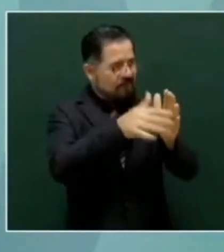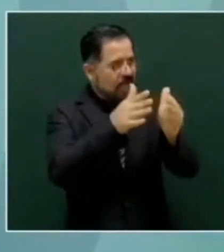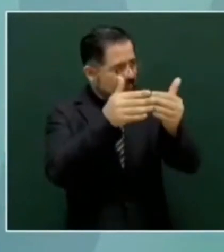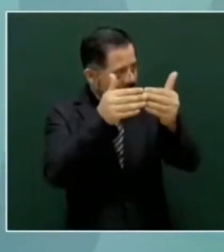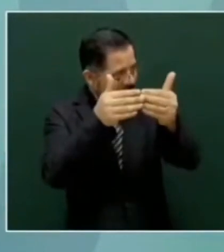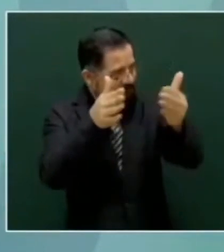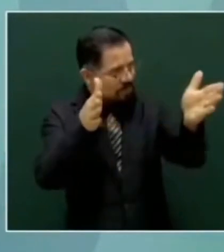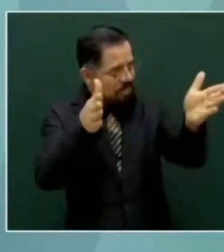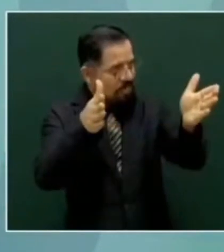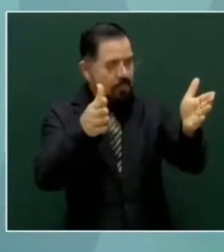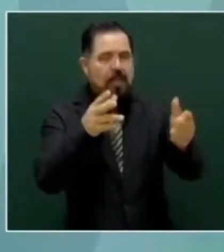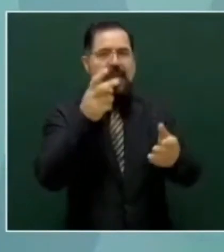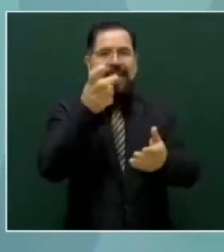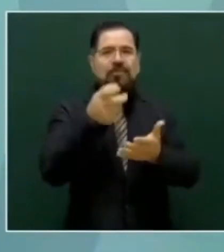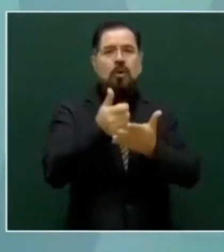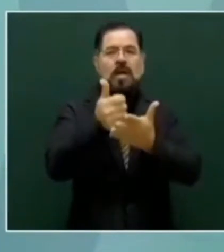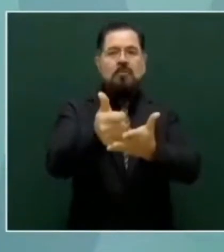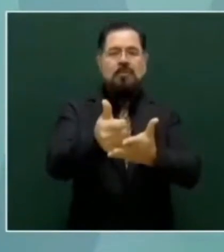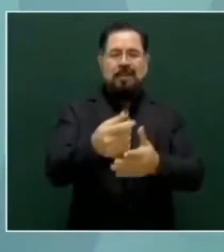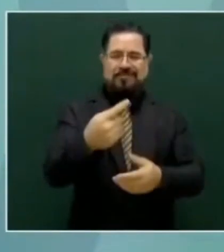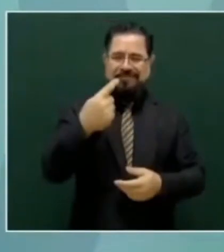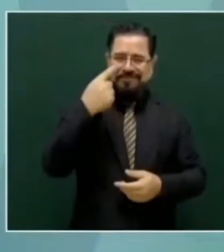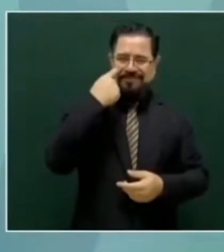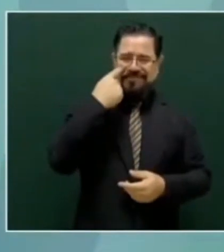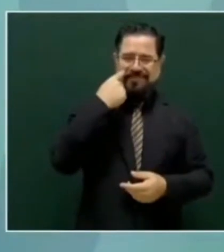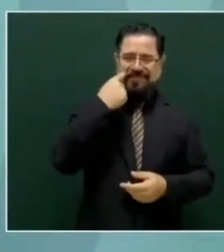Miren, empezaron a hablar